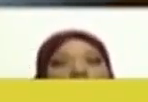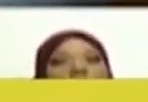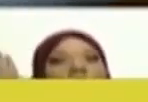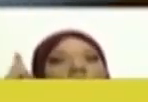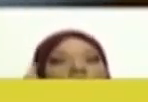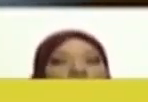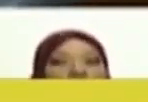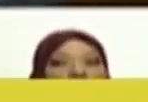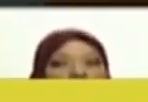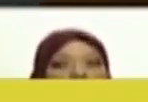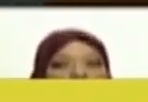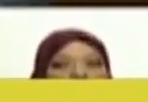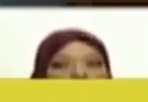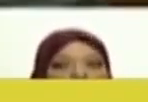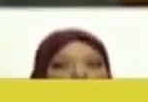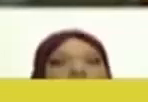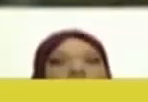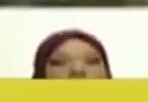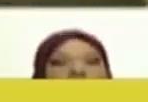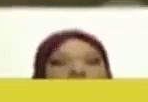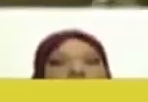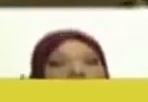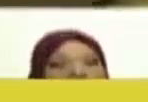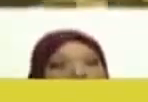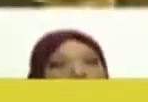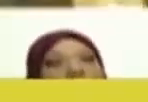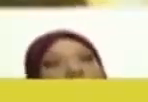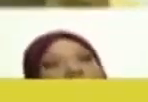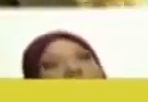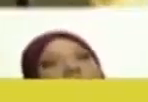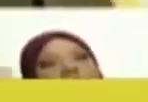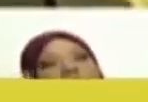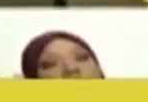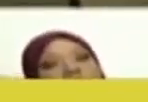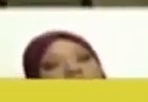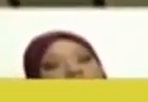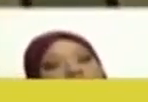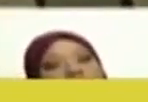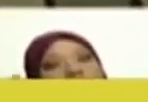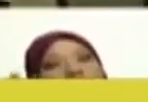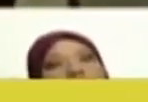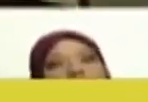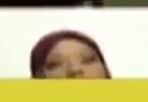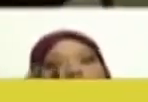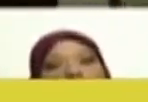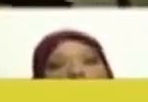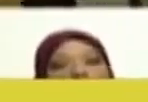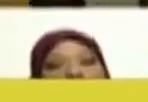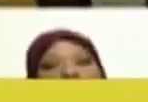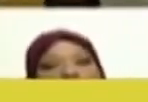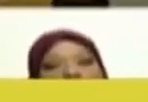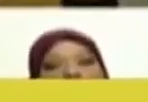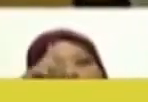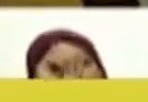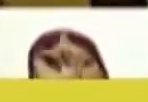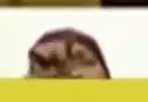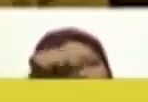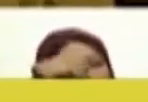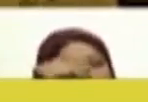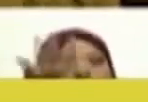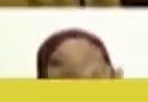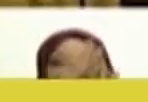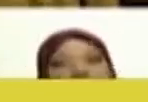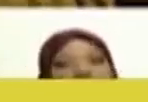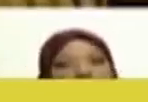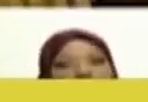Salas, pueda regodearse en el estudio o la visión de las constituciones